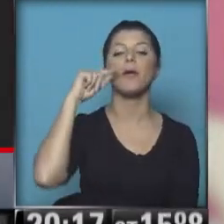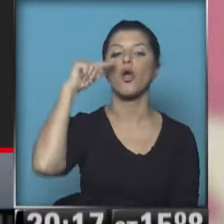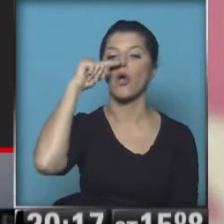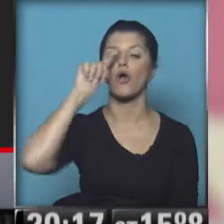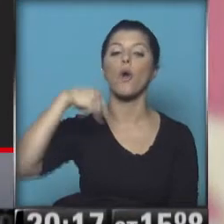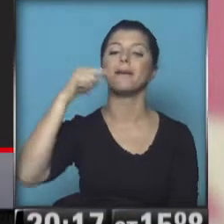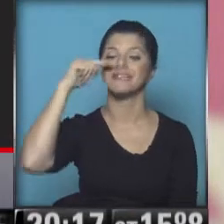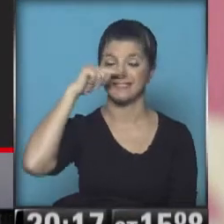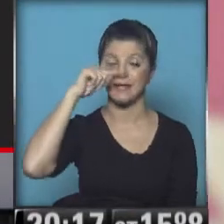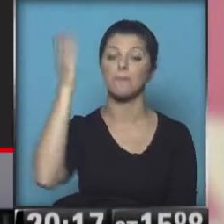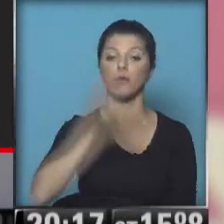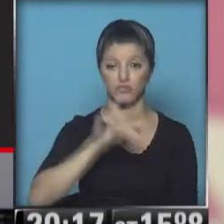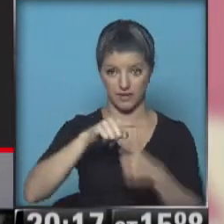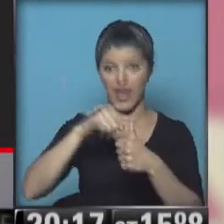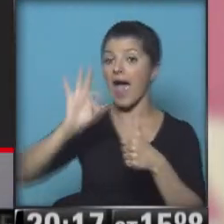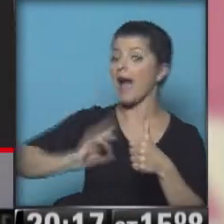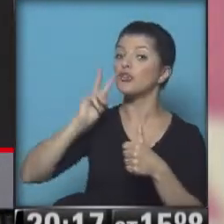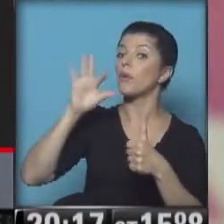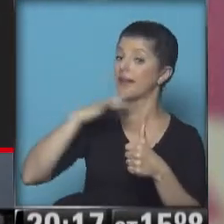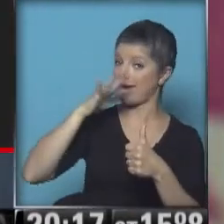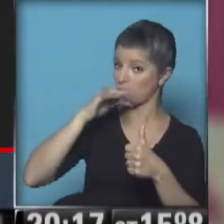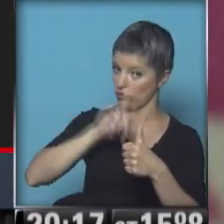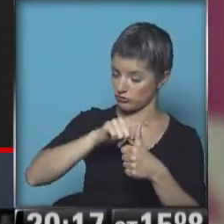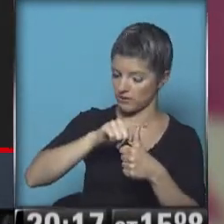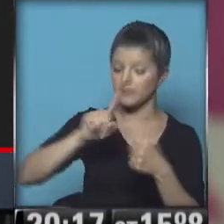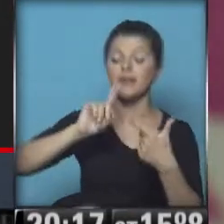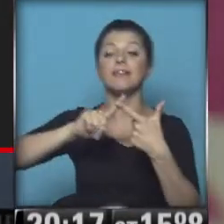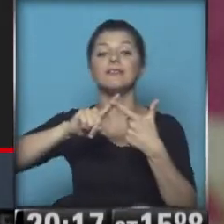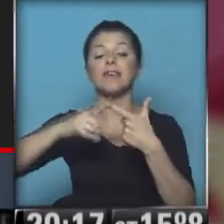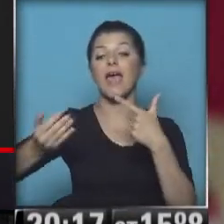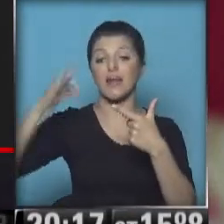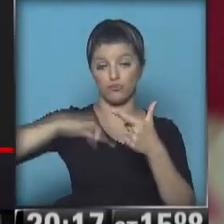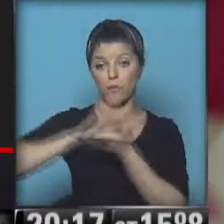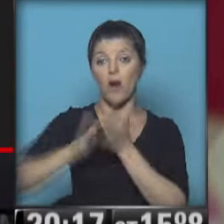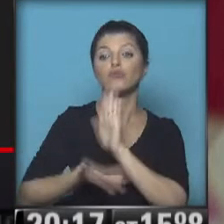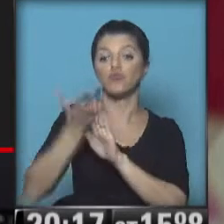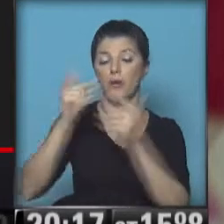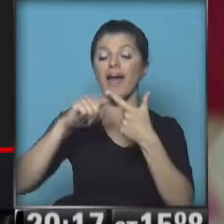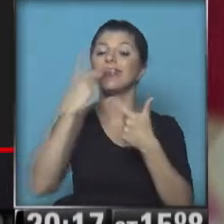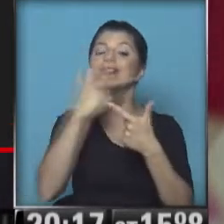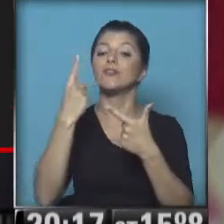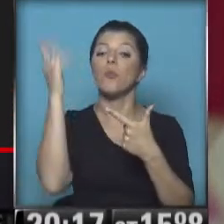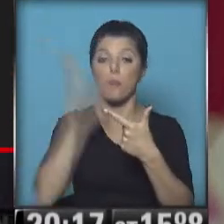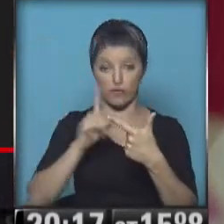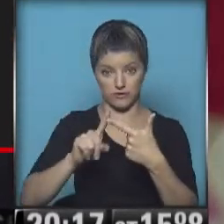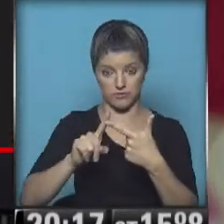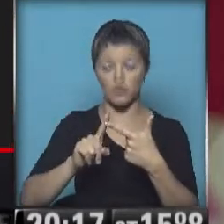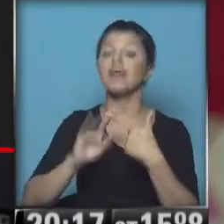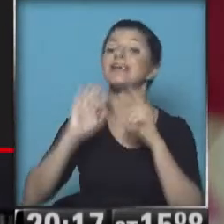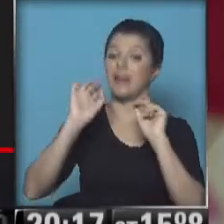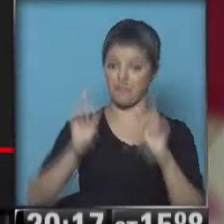del 2014. El aumento del salario mínimo vital y móvil fue del 31%. Y también, como estaba en el informe